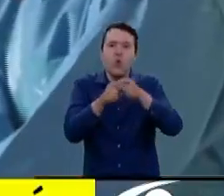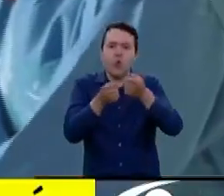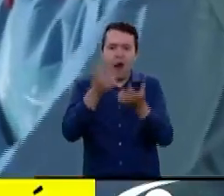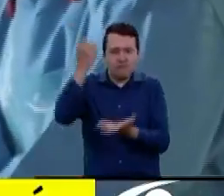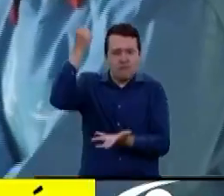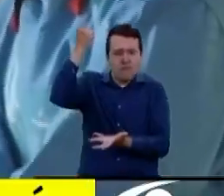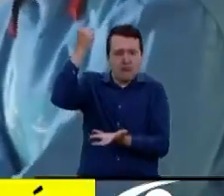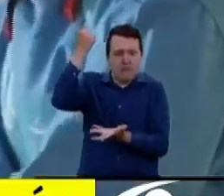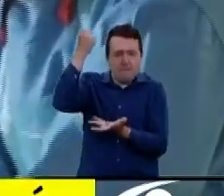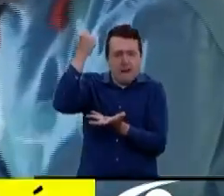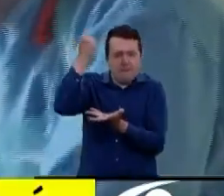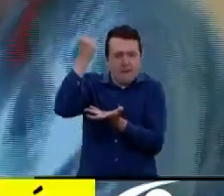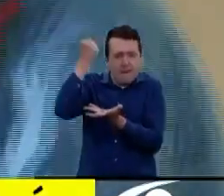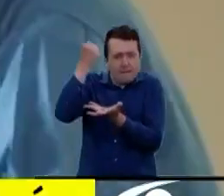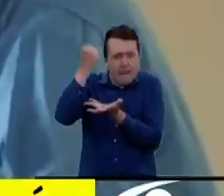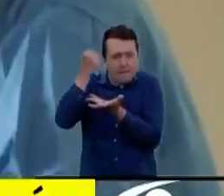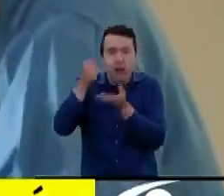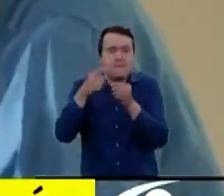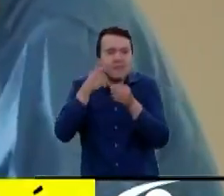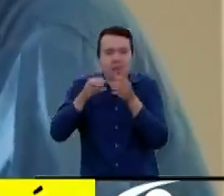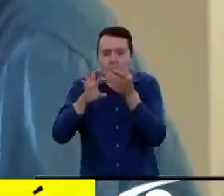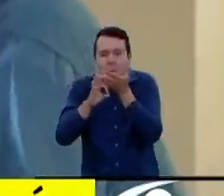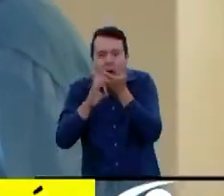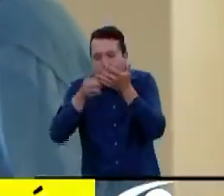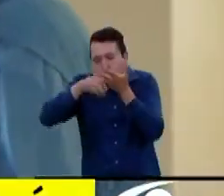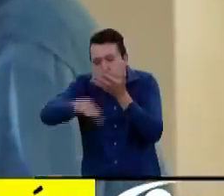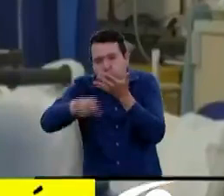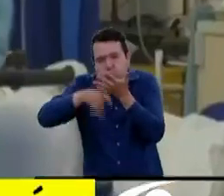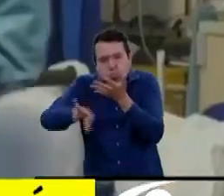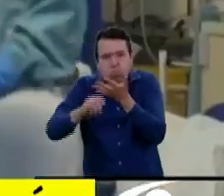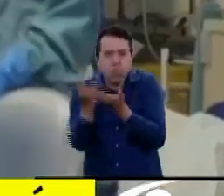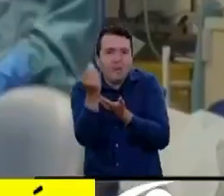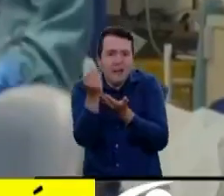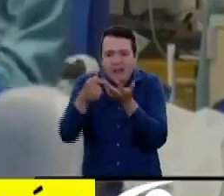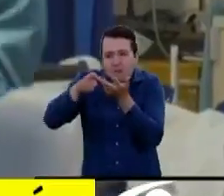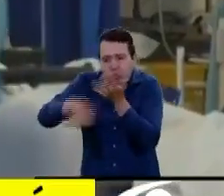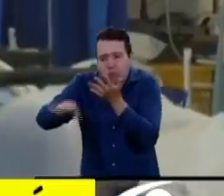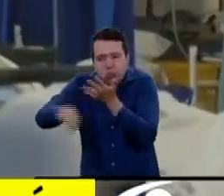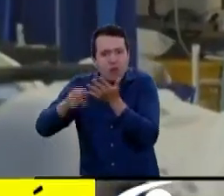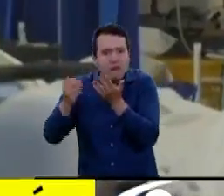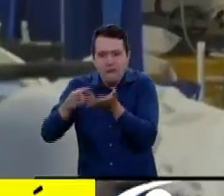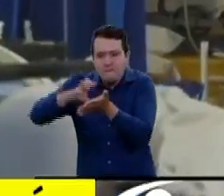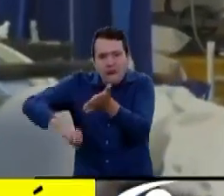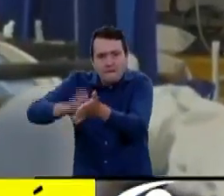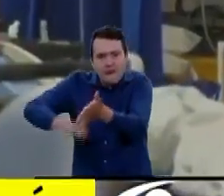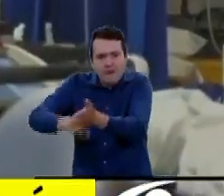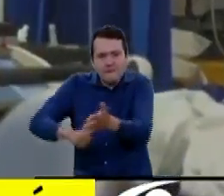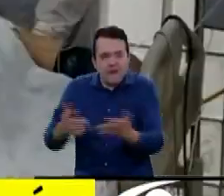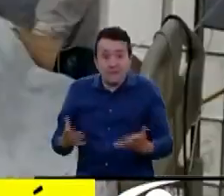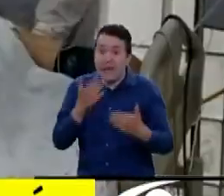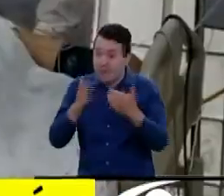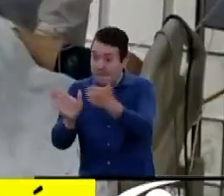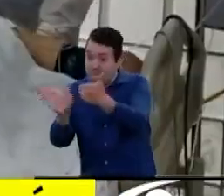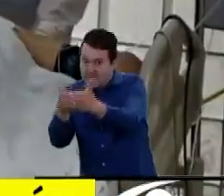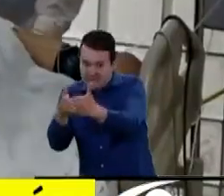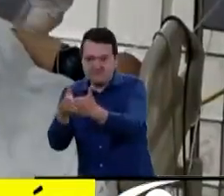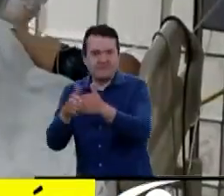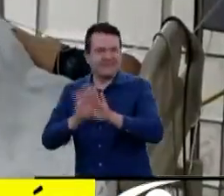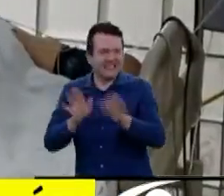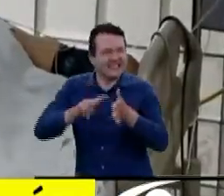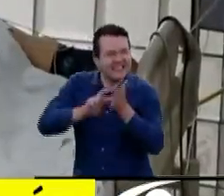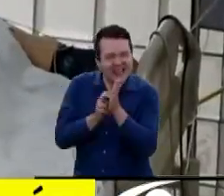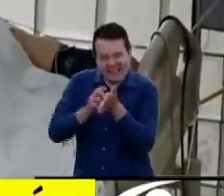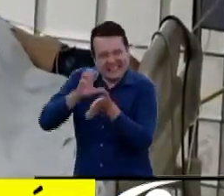salud sería uno de los mejores, me advierte el superintendente. Pero por ahora, frente al panorama general de la